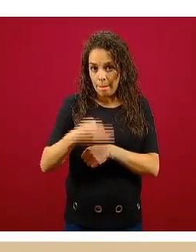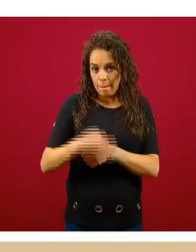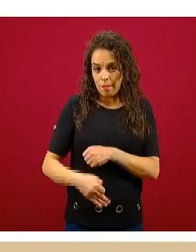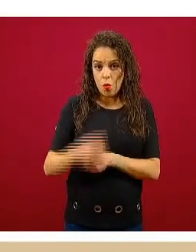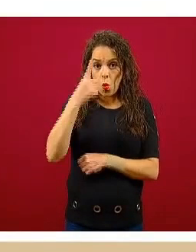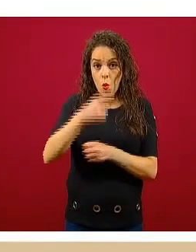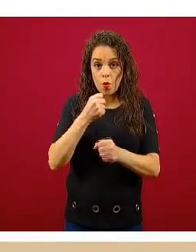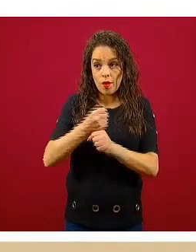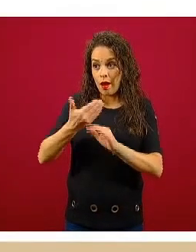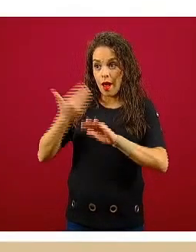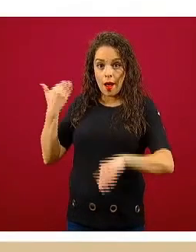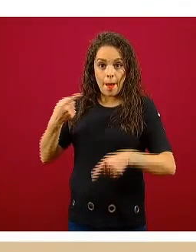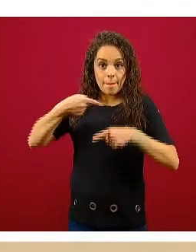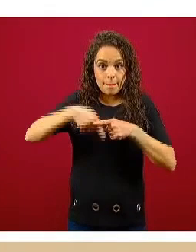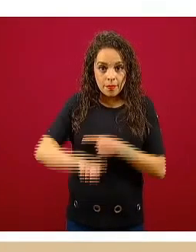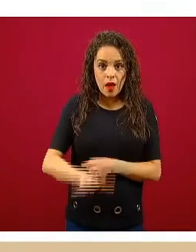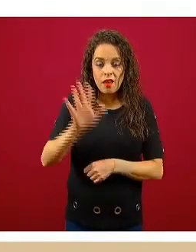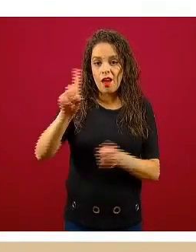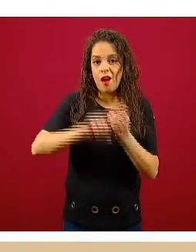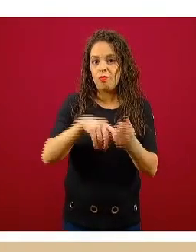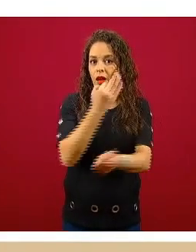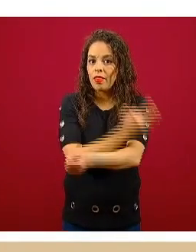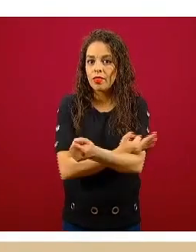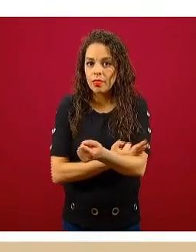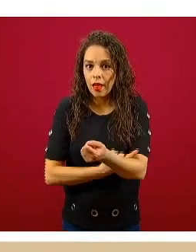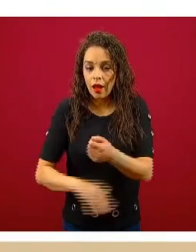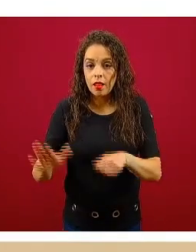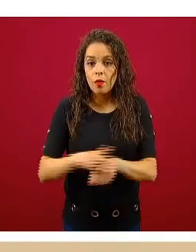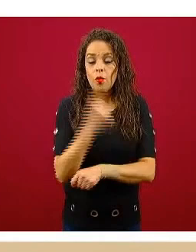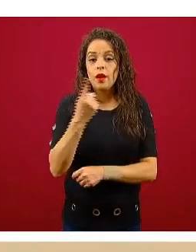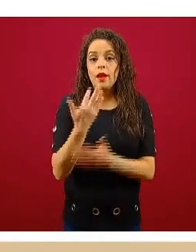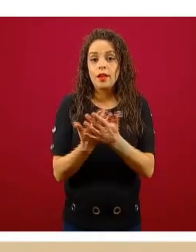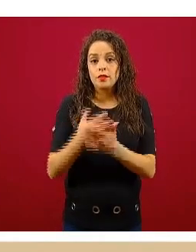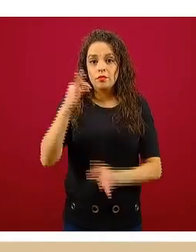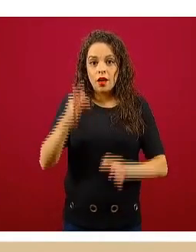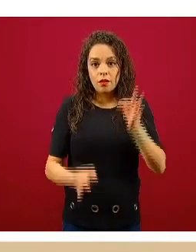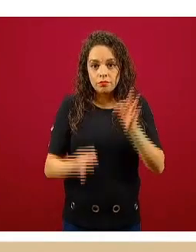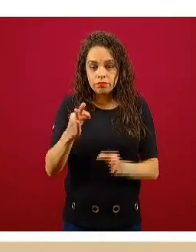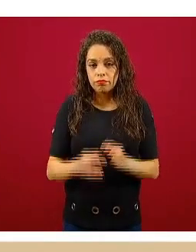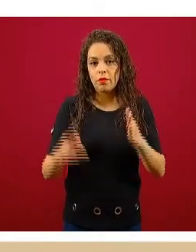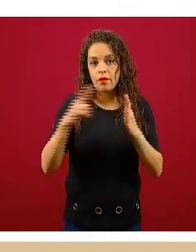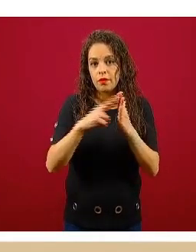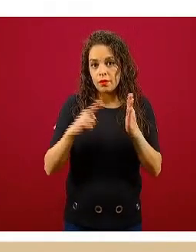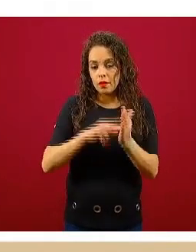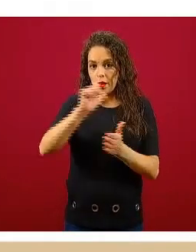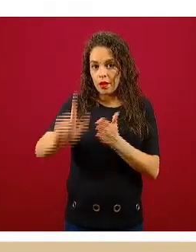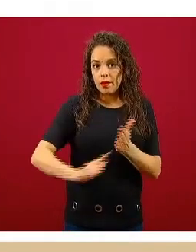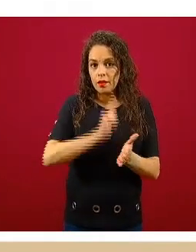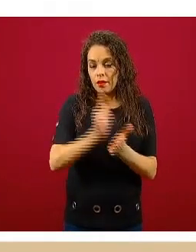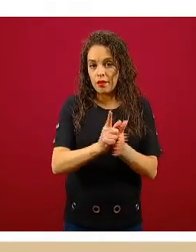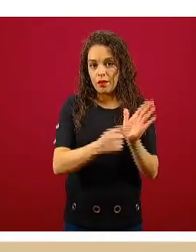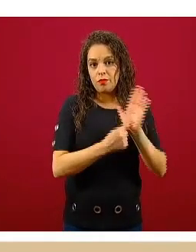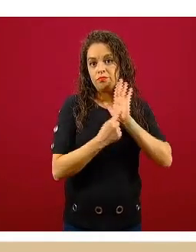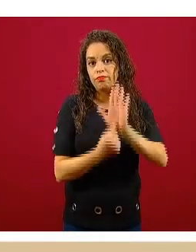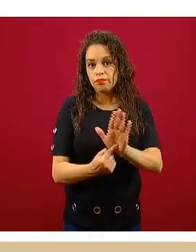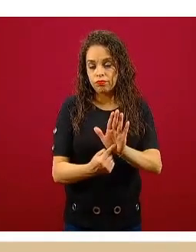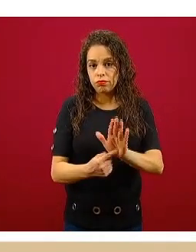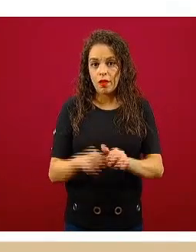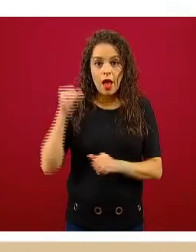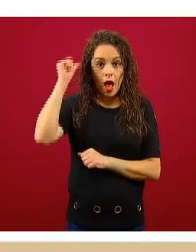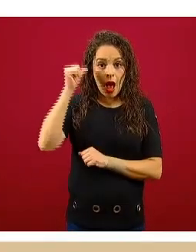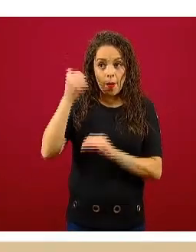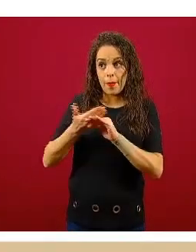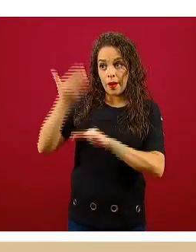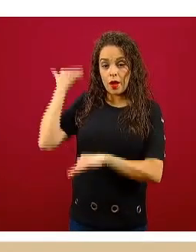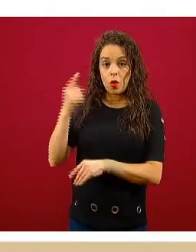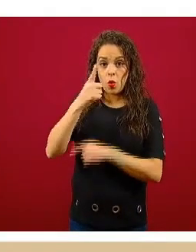llegó tarde porque tuvo que pasar una sentencia de la Corte, reformas legales, para que después, en abril del año pasado,